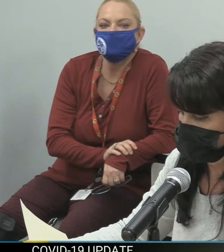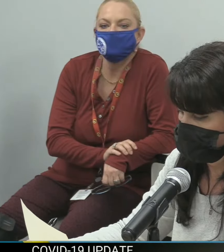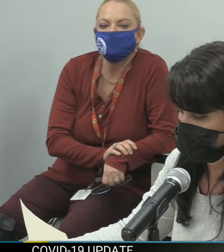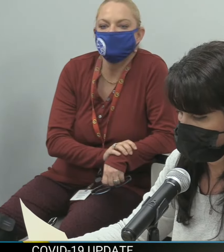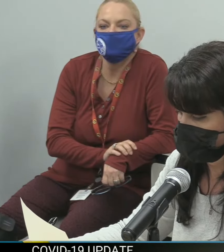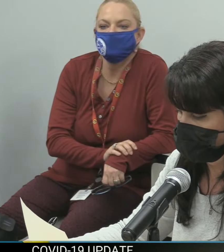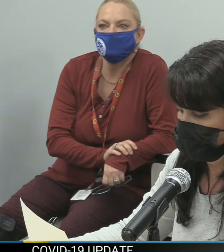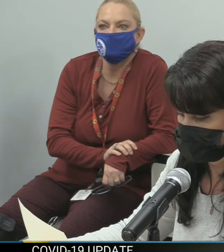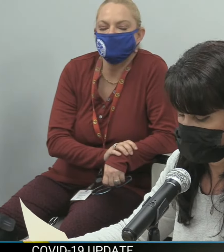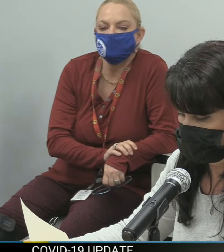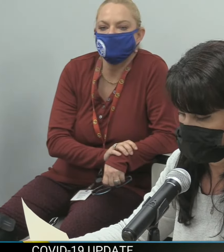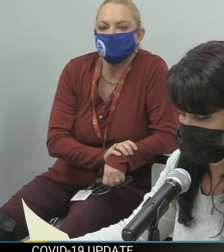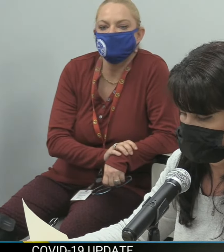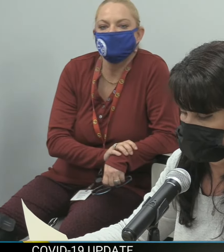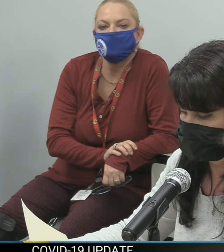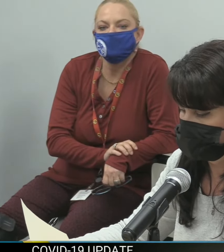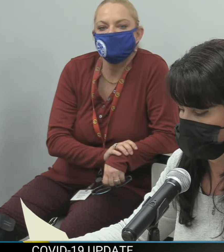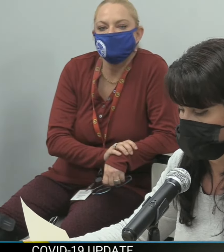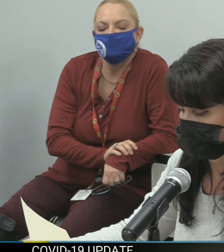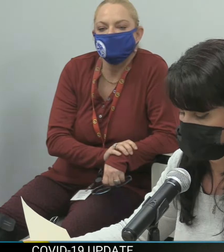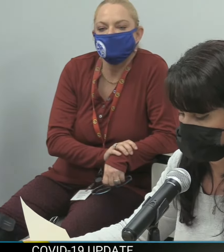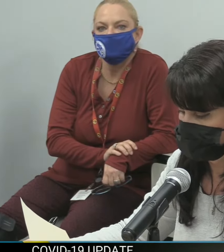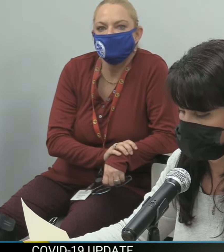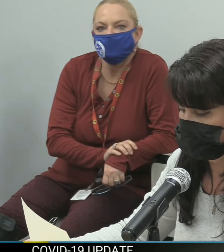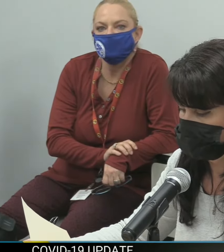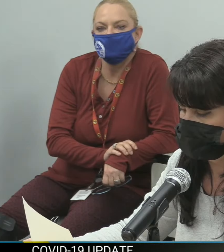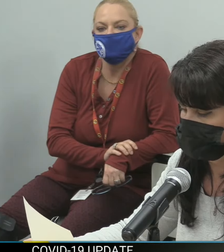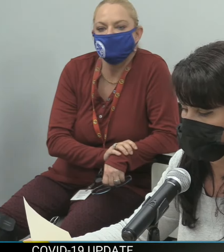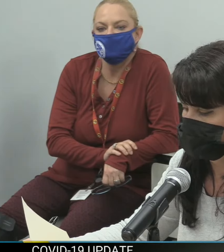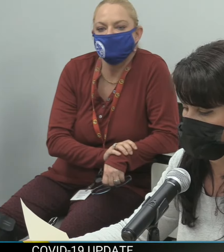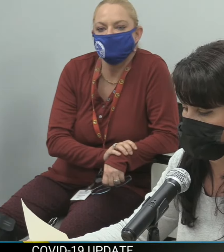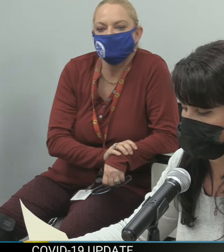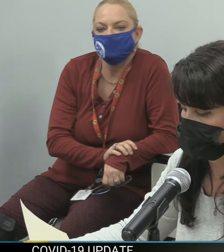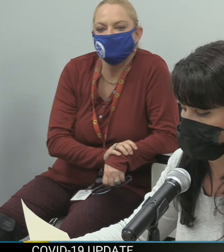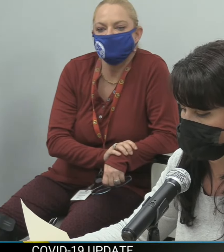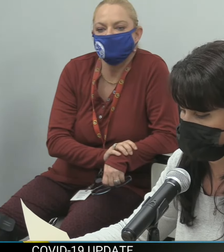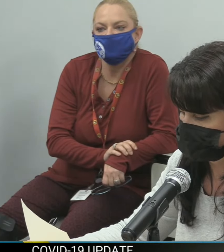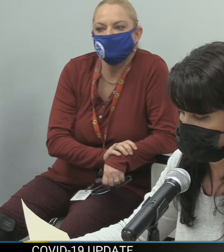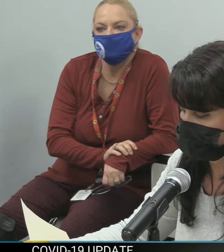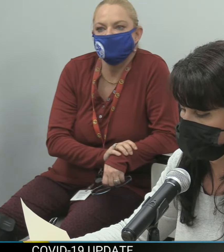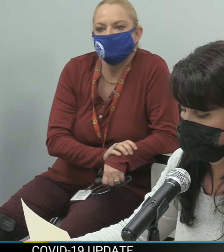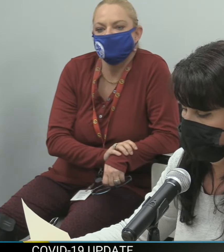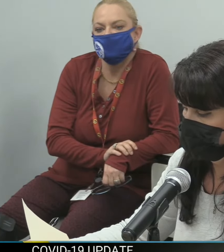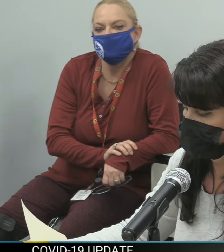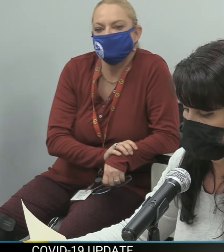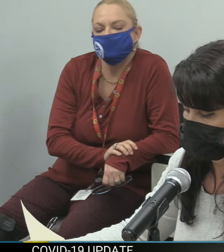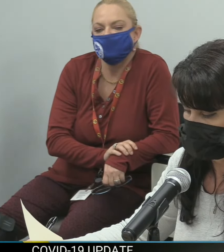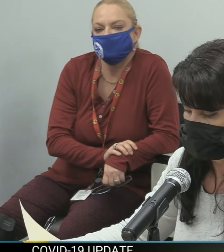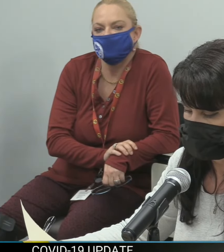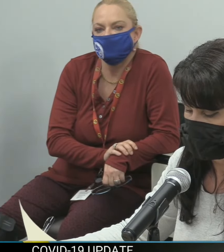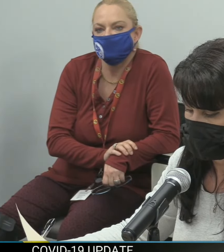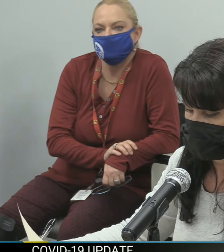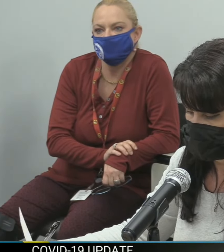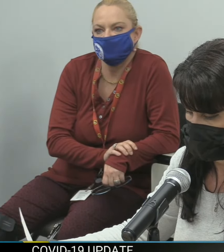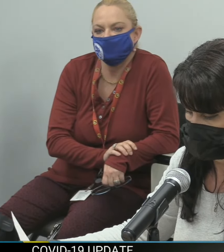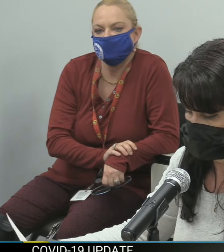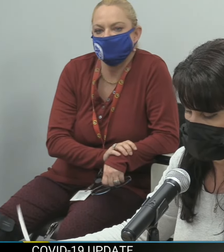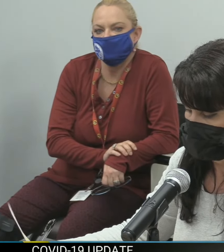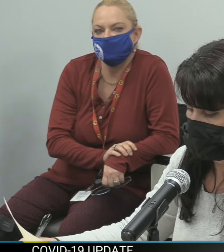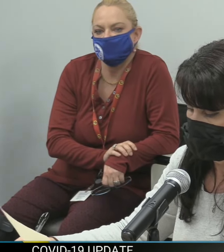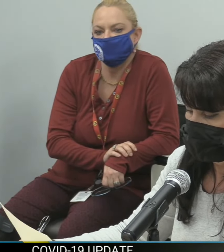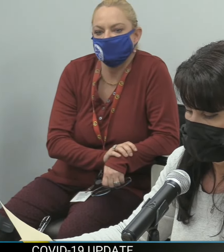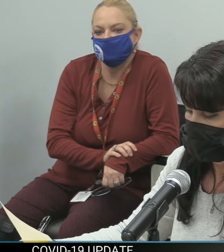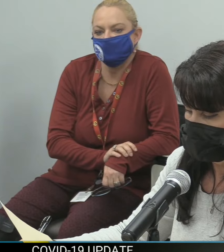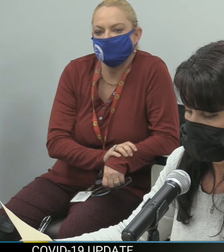población elegible a la vacuna la ha tomado. Las clínicas de vacunación continúan ofreciendo vacunas gratis a todas las personas que quieran